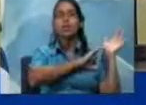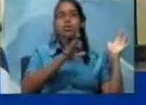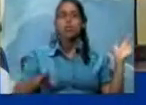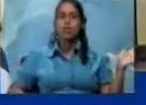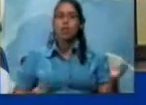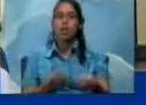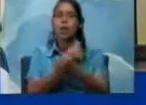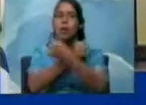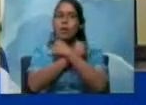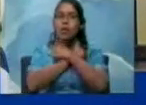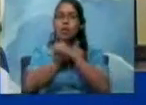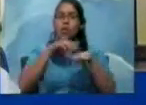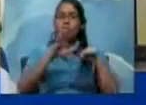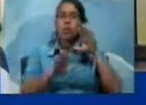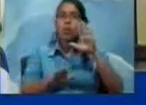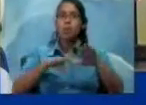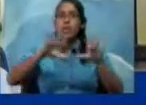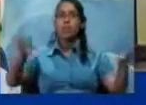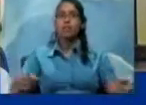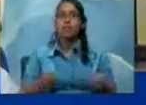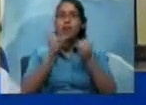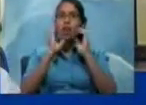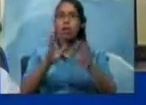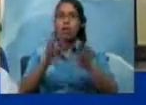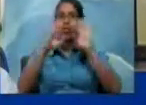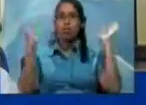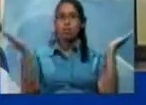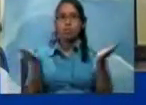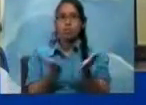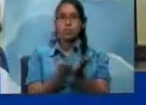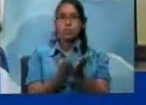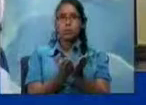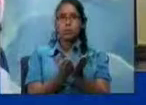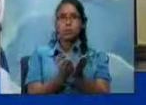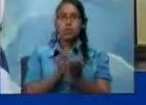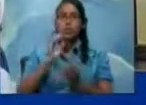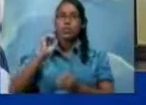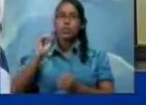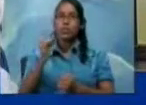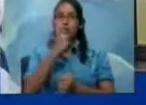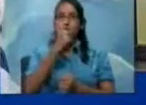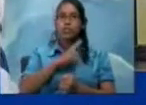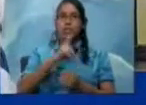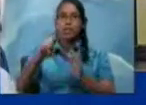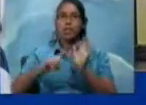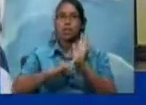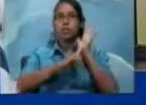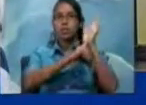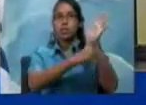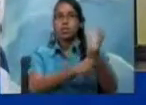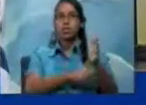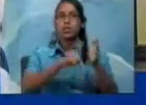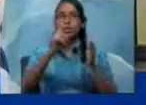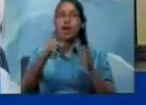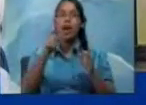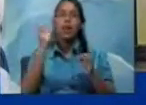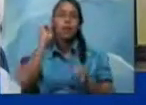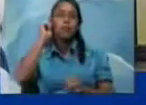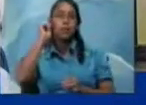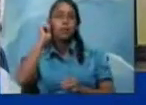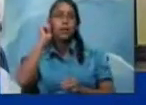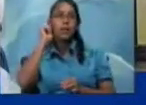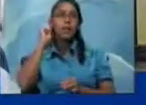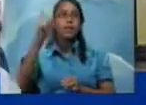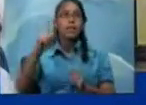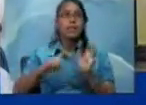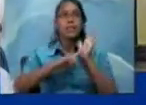pies del Salvador del mundo primerito se le mostró a las mujeres